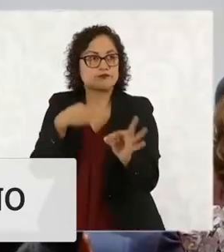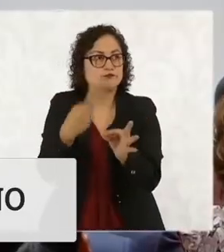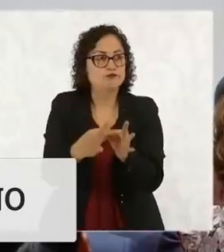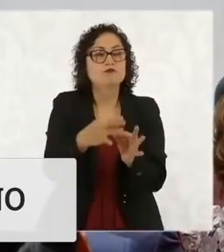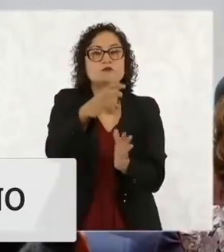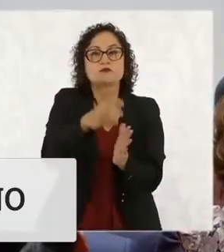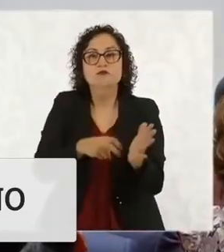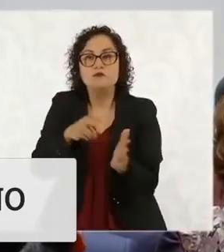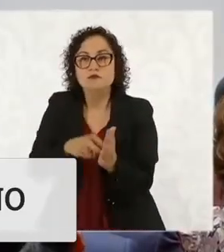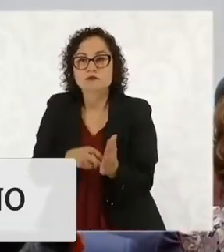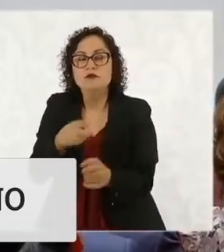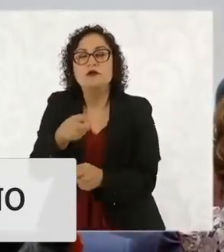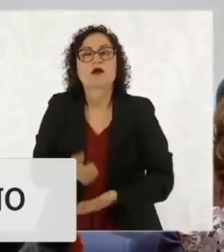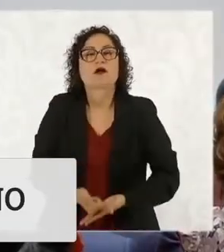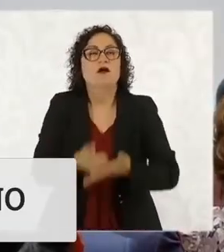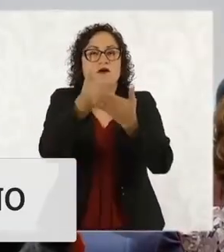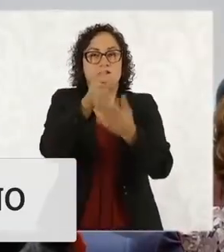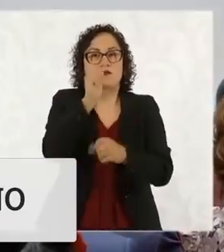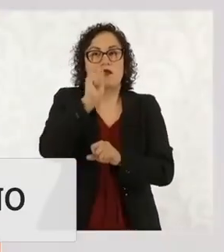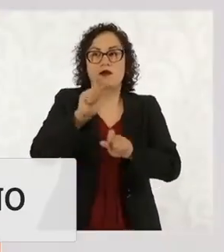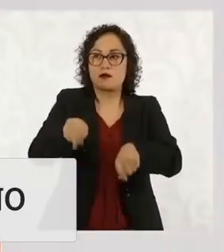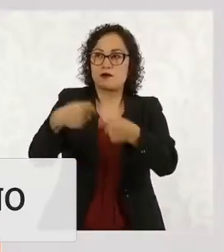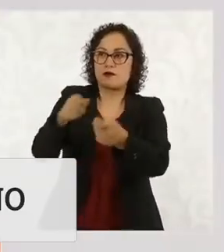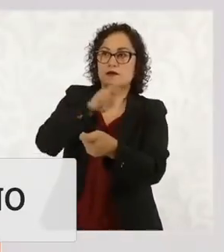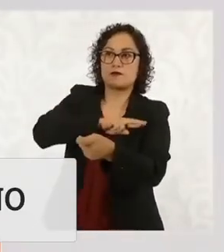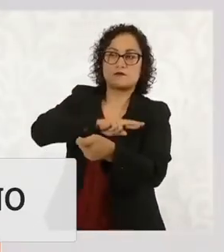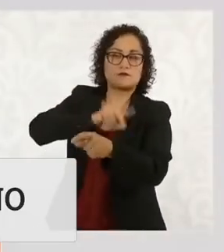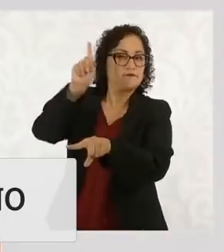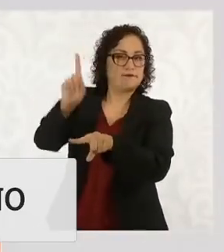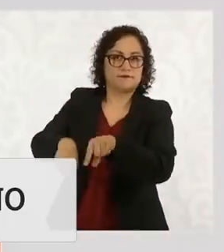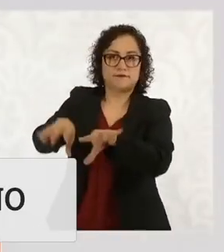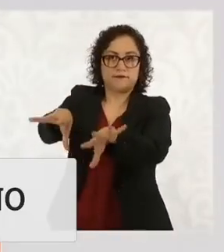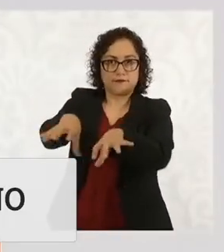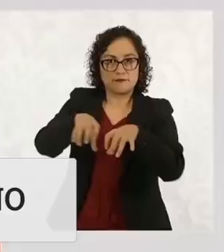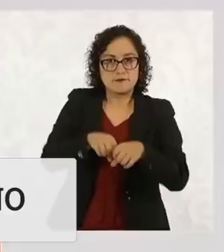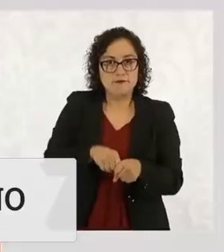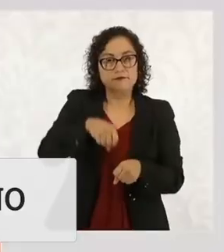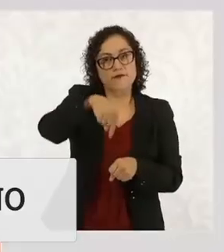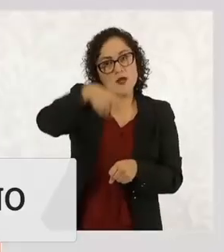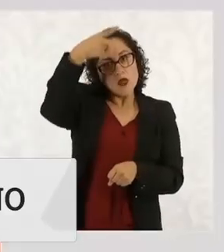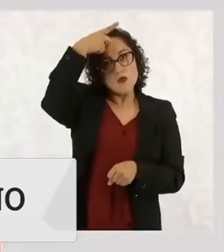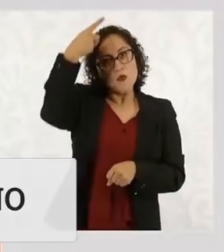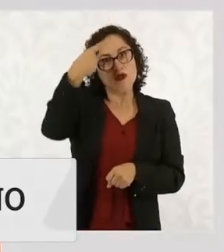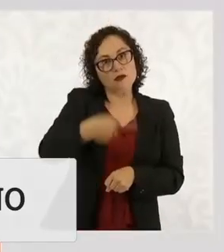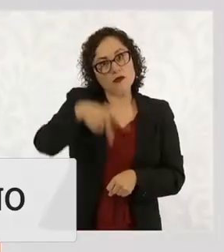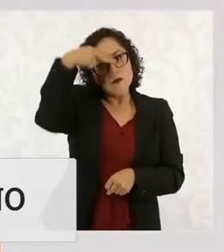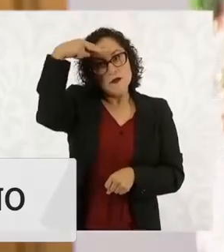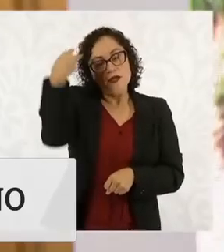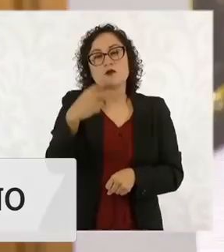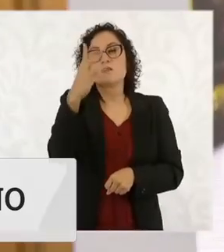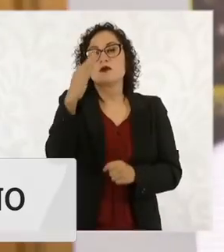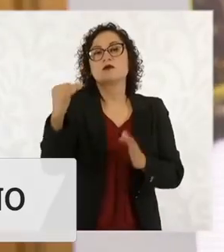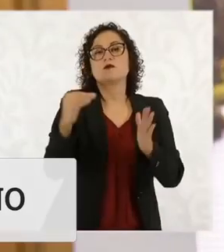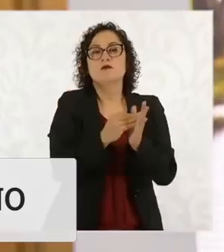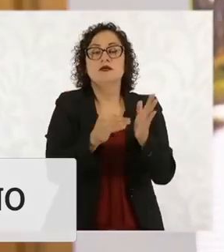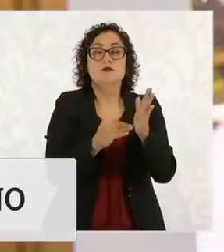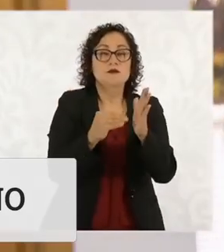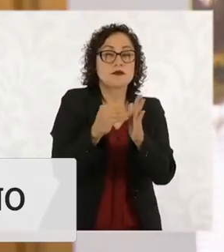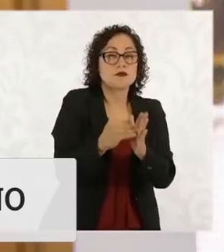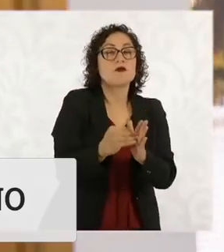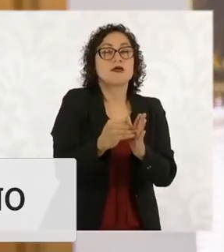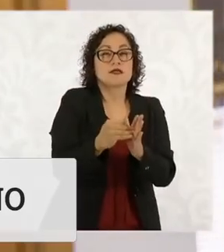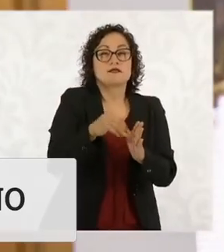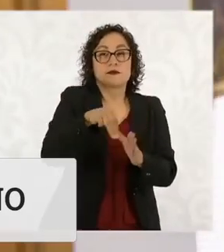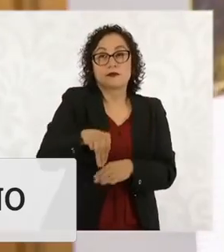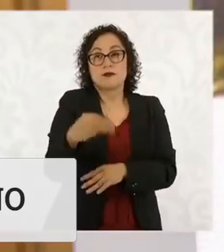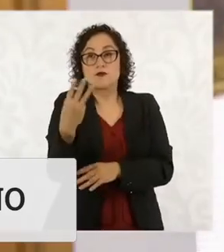permitido desprivatizar y recuperar para la nación 4,000 millones de metros cúbicos de agua,